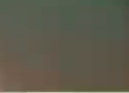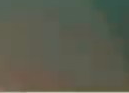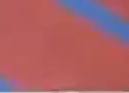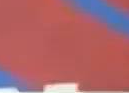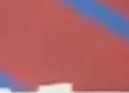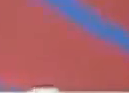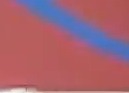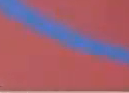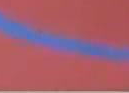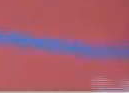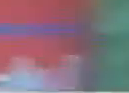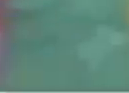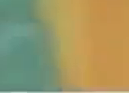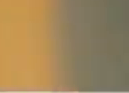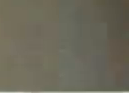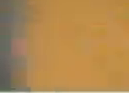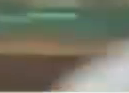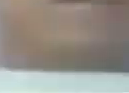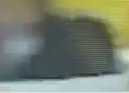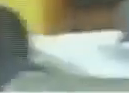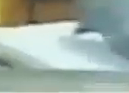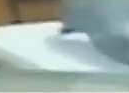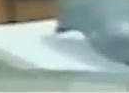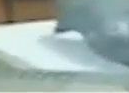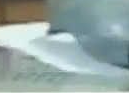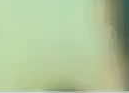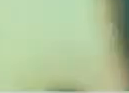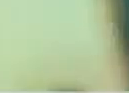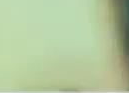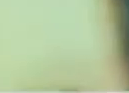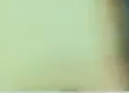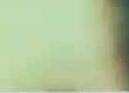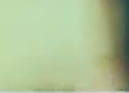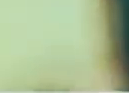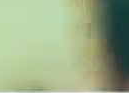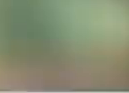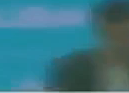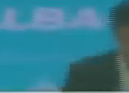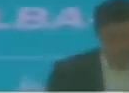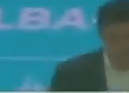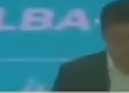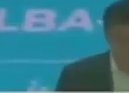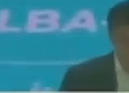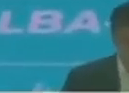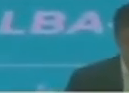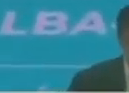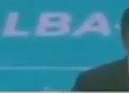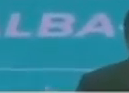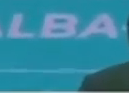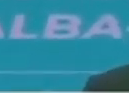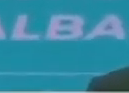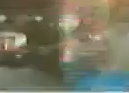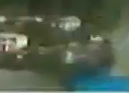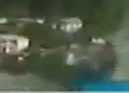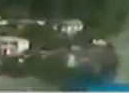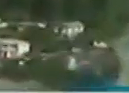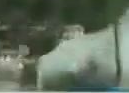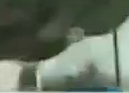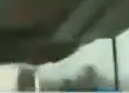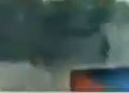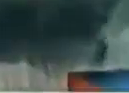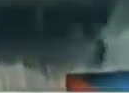y la red de emisoras Radios del Sur dan la lucha contra las corrientes hegemónicas de la información. El ALBA TCP consolida una